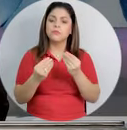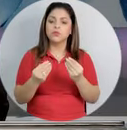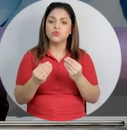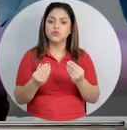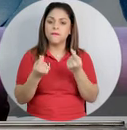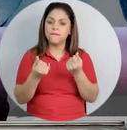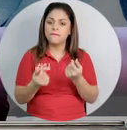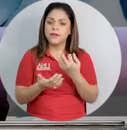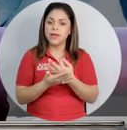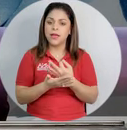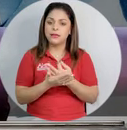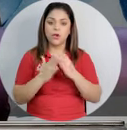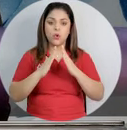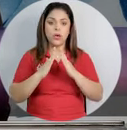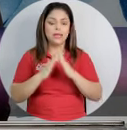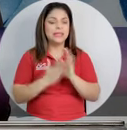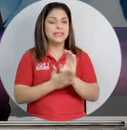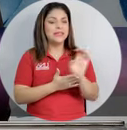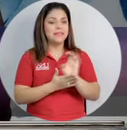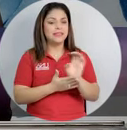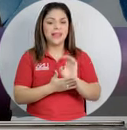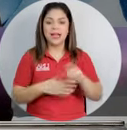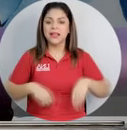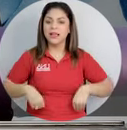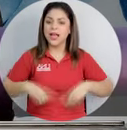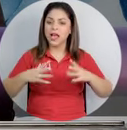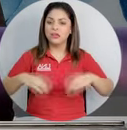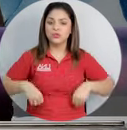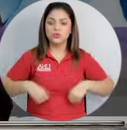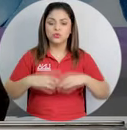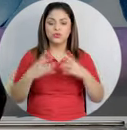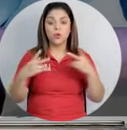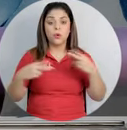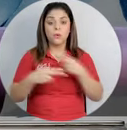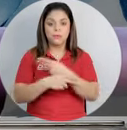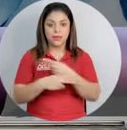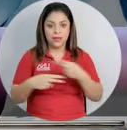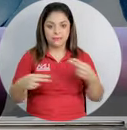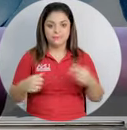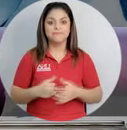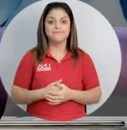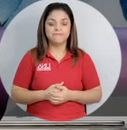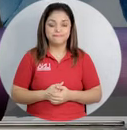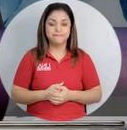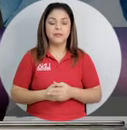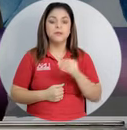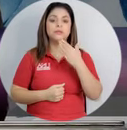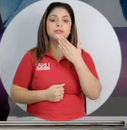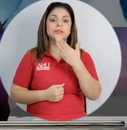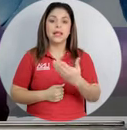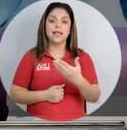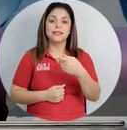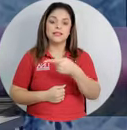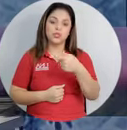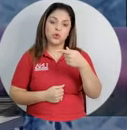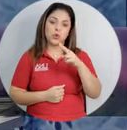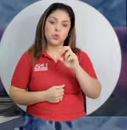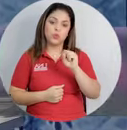las finanzas del hogar y evitar a toda costa estos gastos hormiga que don Carlos Argueda nos comentaba en el bloque